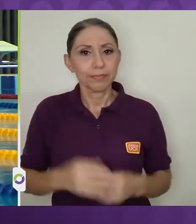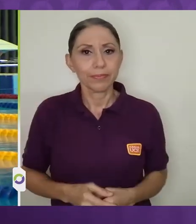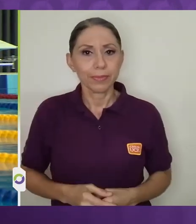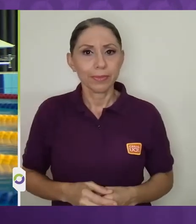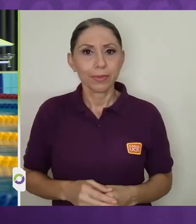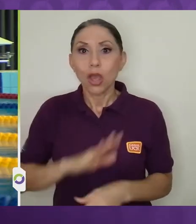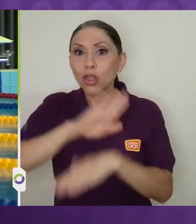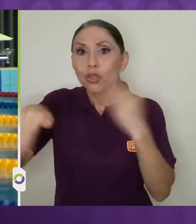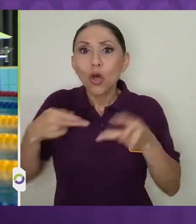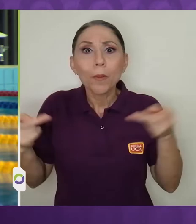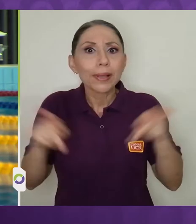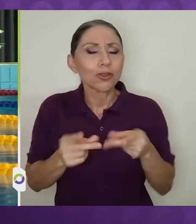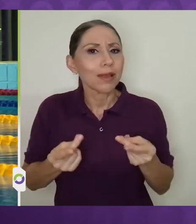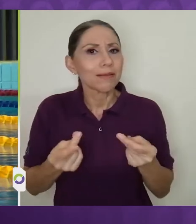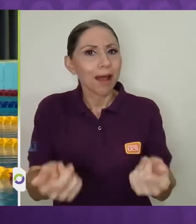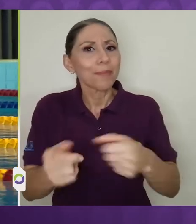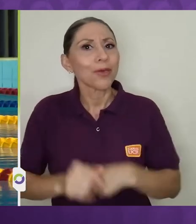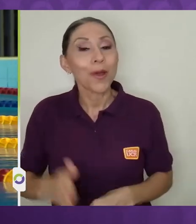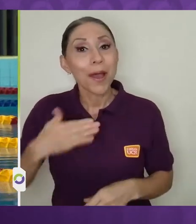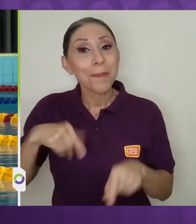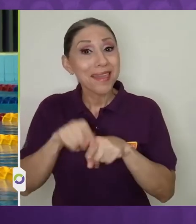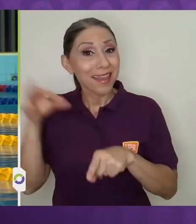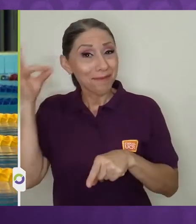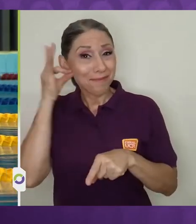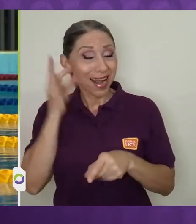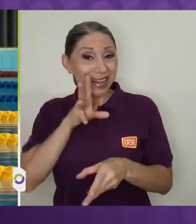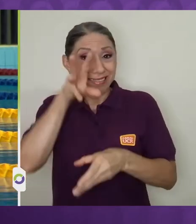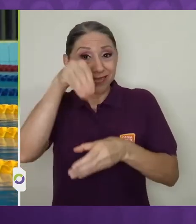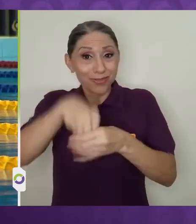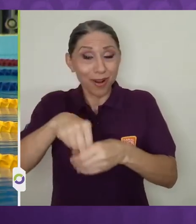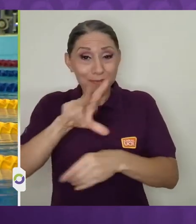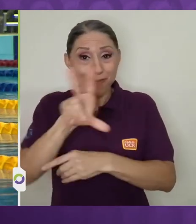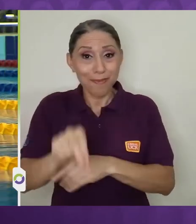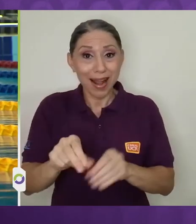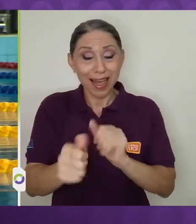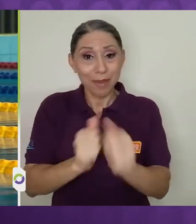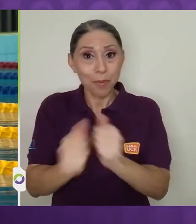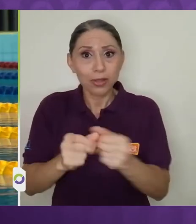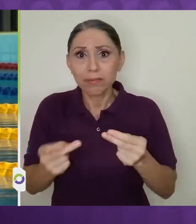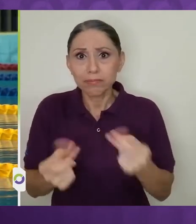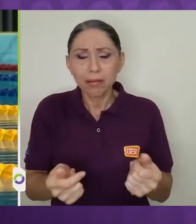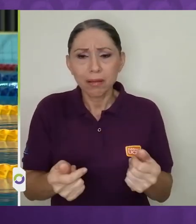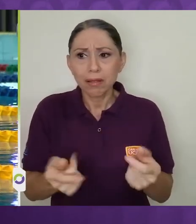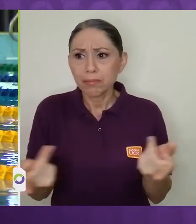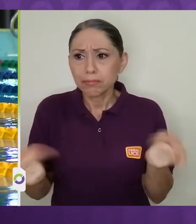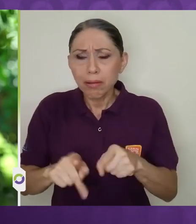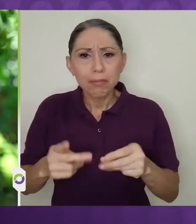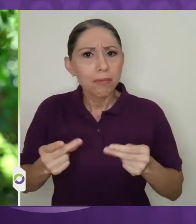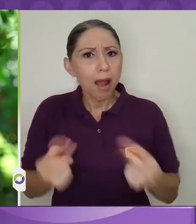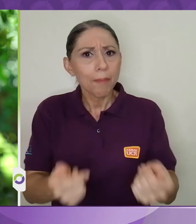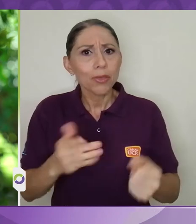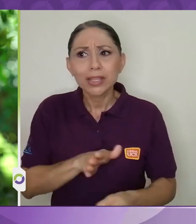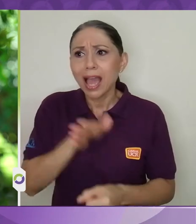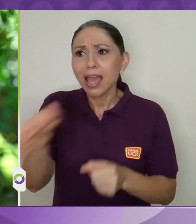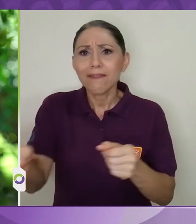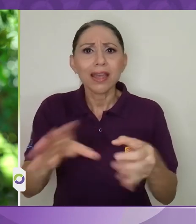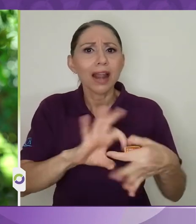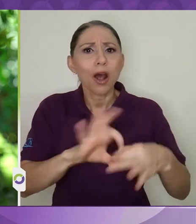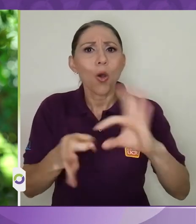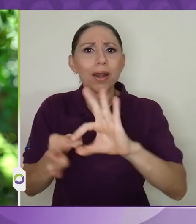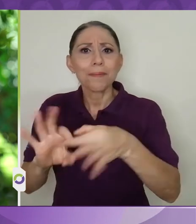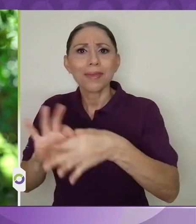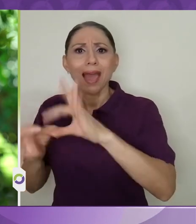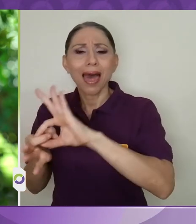realizar. Todo pasó tan rápido, o sea, mi hermana se metió al mundo del paradeporte y de la nada ya iba a ir a las Olimpiadas en